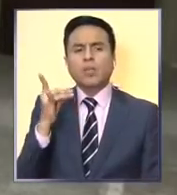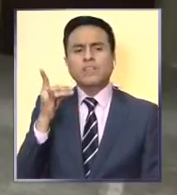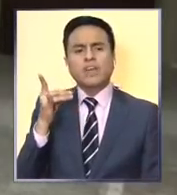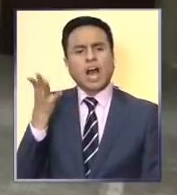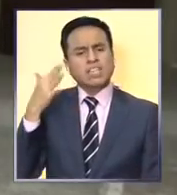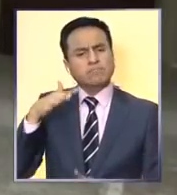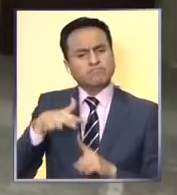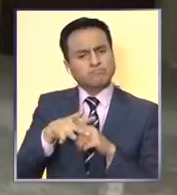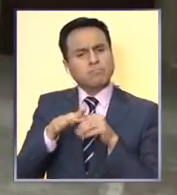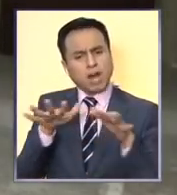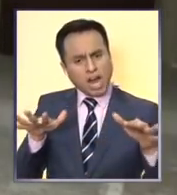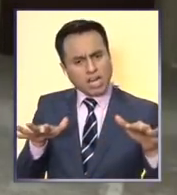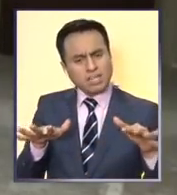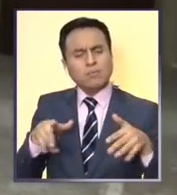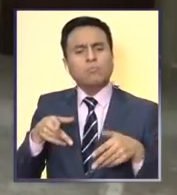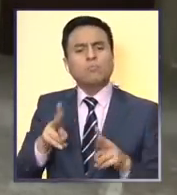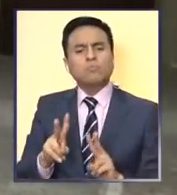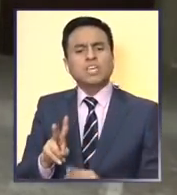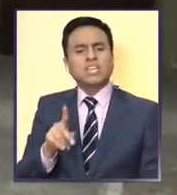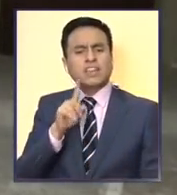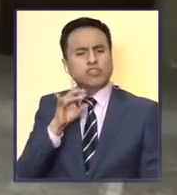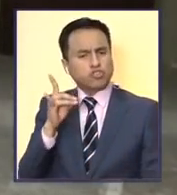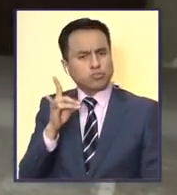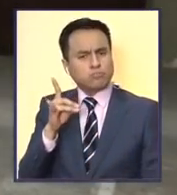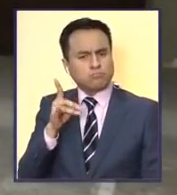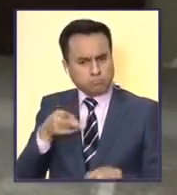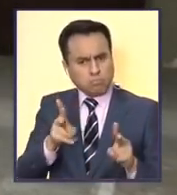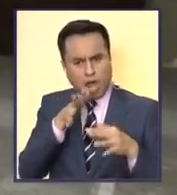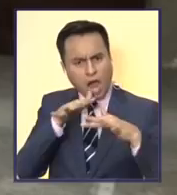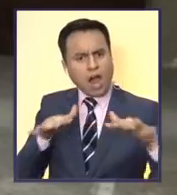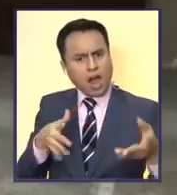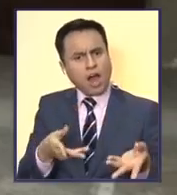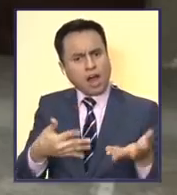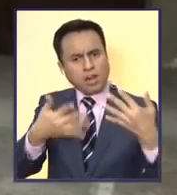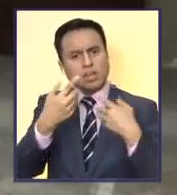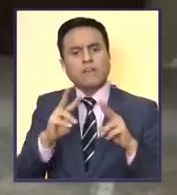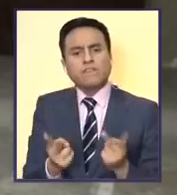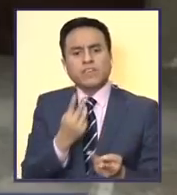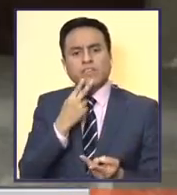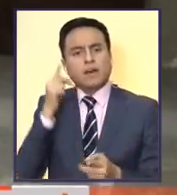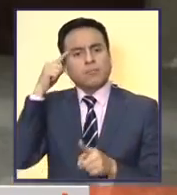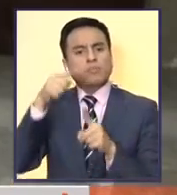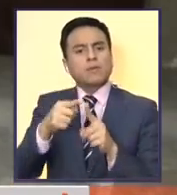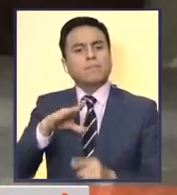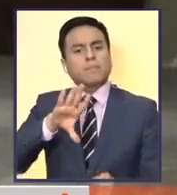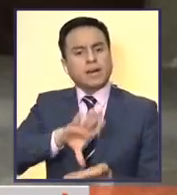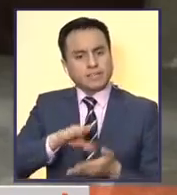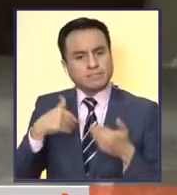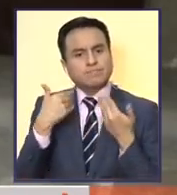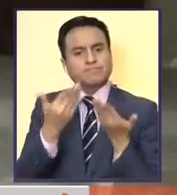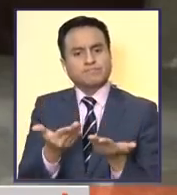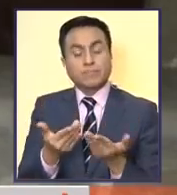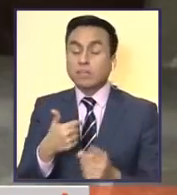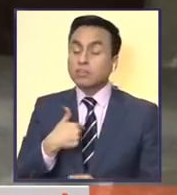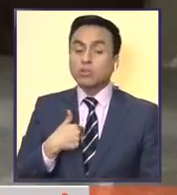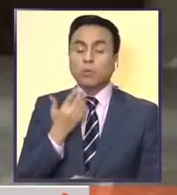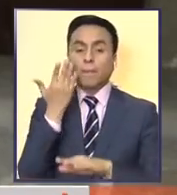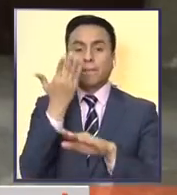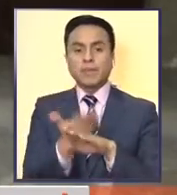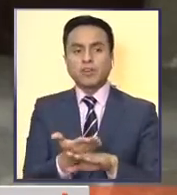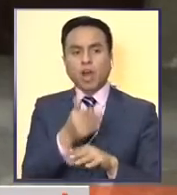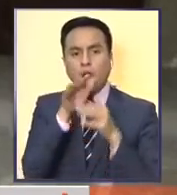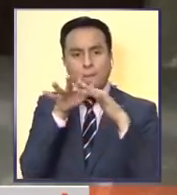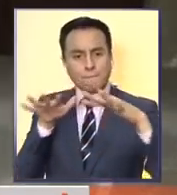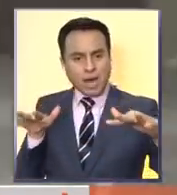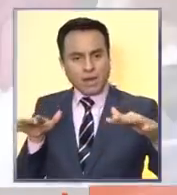mar y Bolivia tiene el derecho a tener el mar. Yo doy mi vida por mi país. Así que yo pido mar